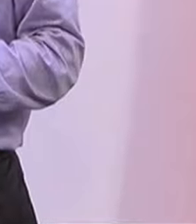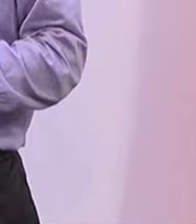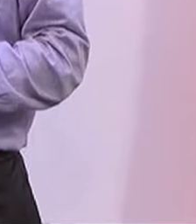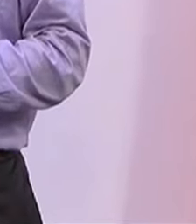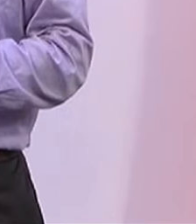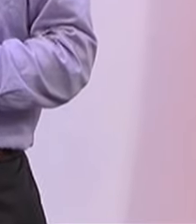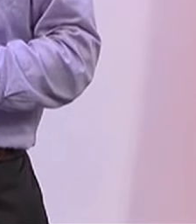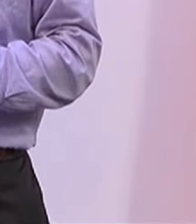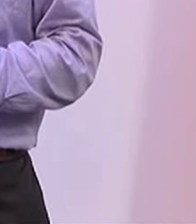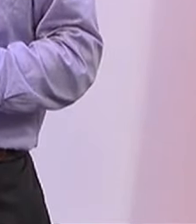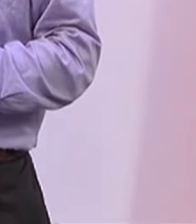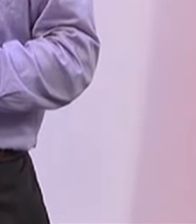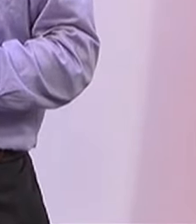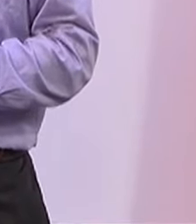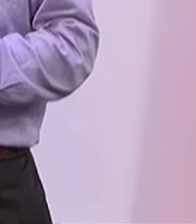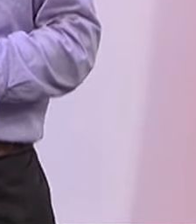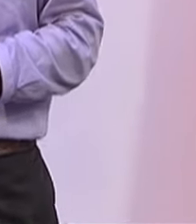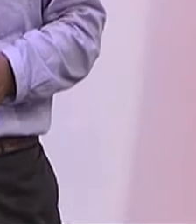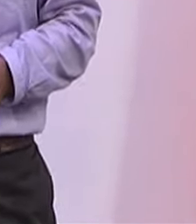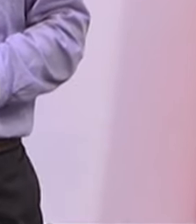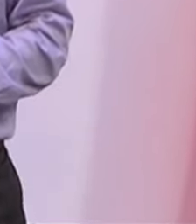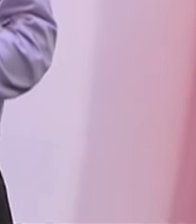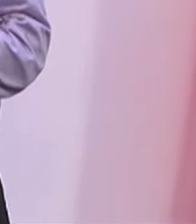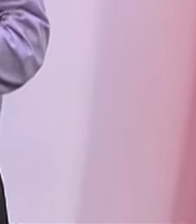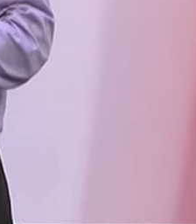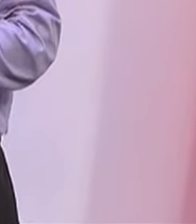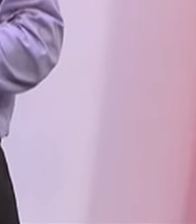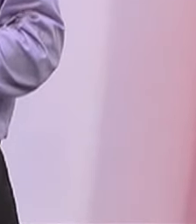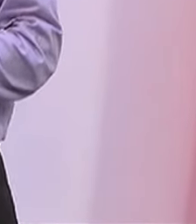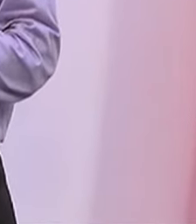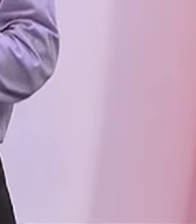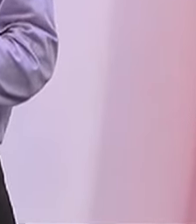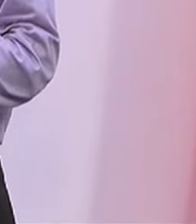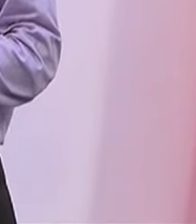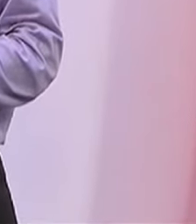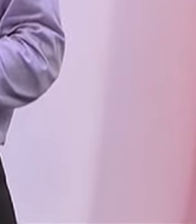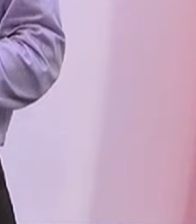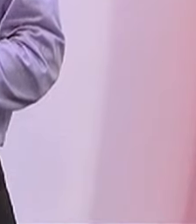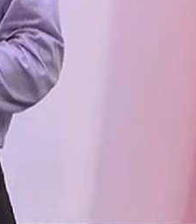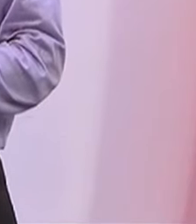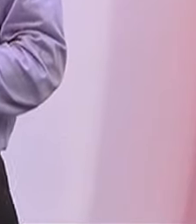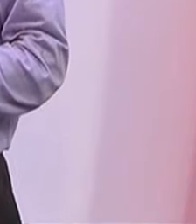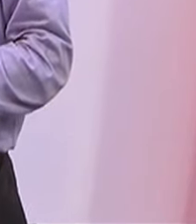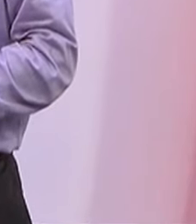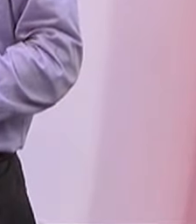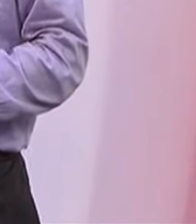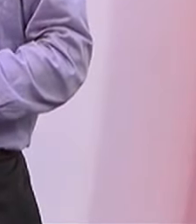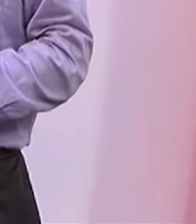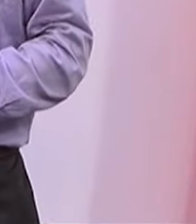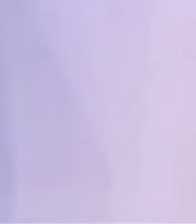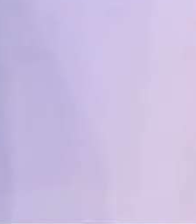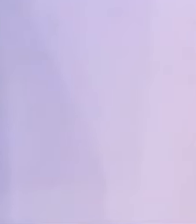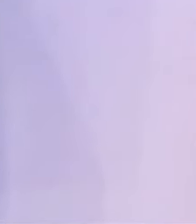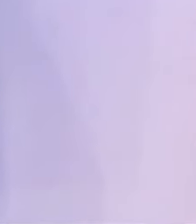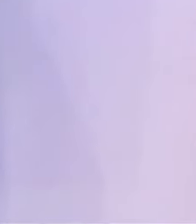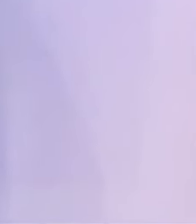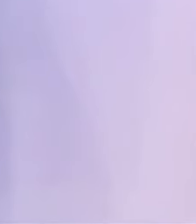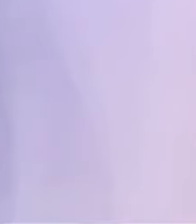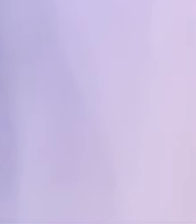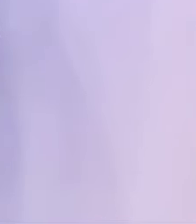when es cuándo, which es por qué. Who es quién o quiénes, whom es a quién o quiénes,